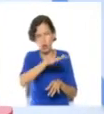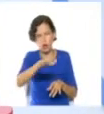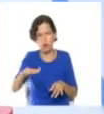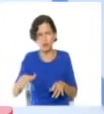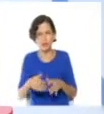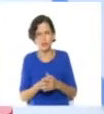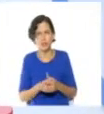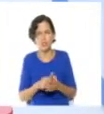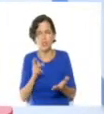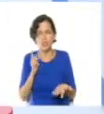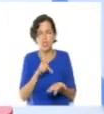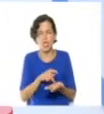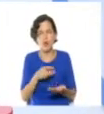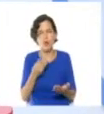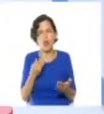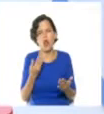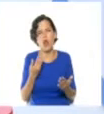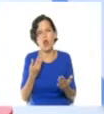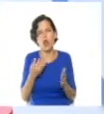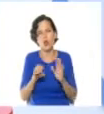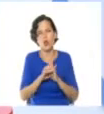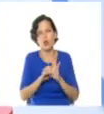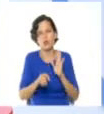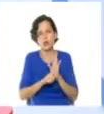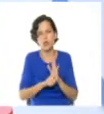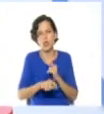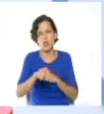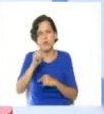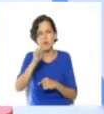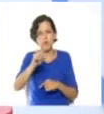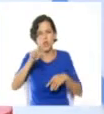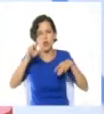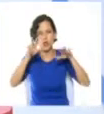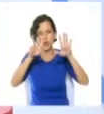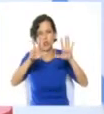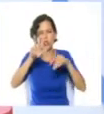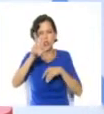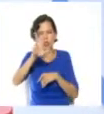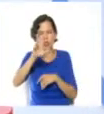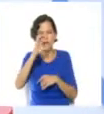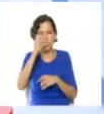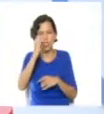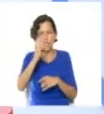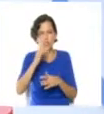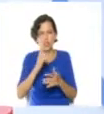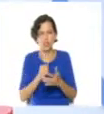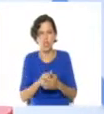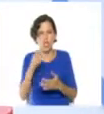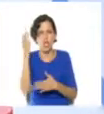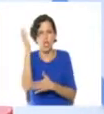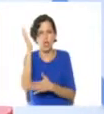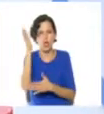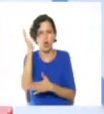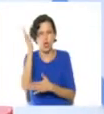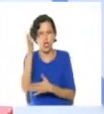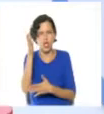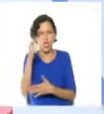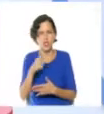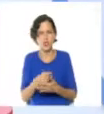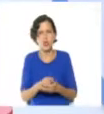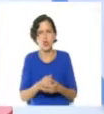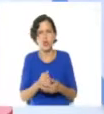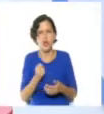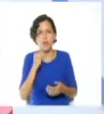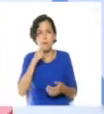evolucionando y llegamos a la Constitución de 1830. El Congreso Constituyente de